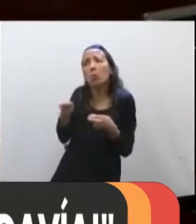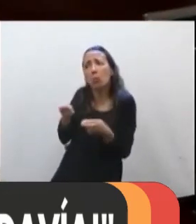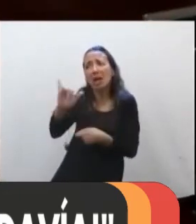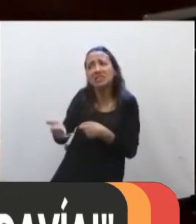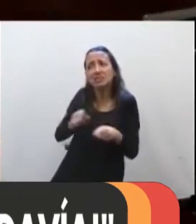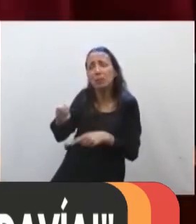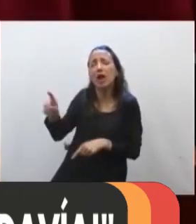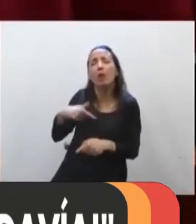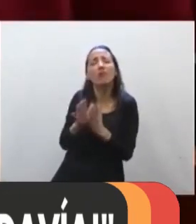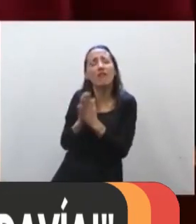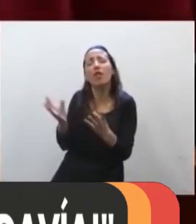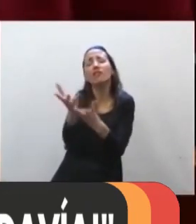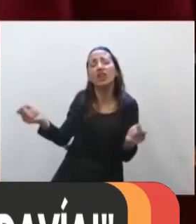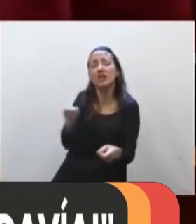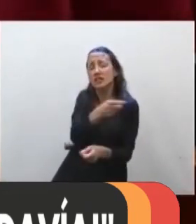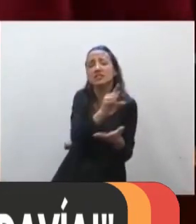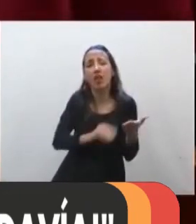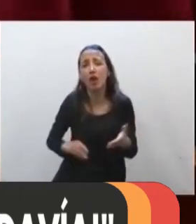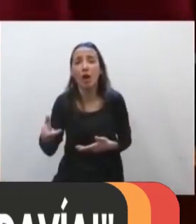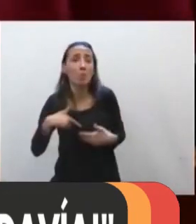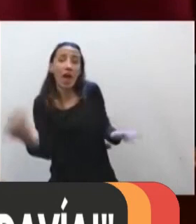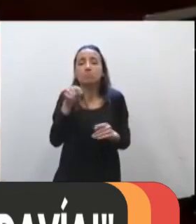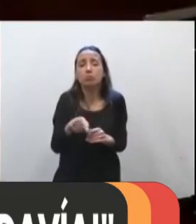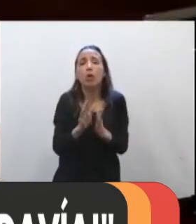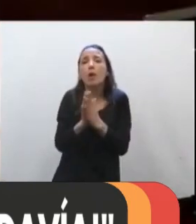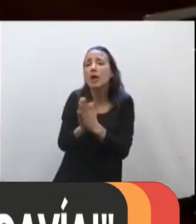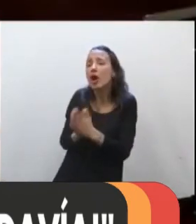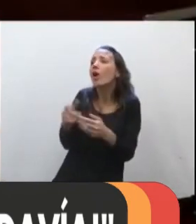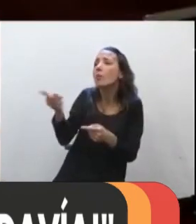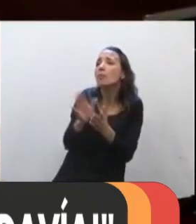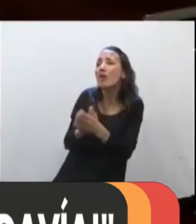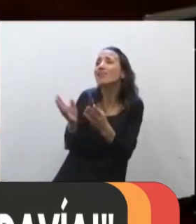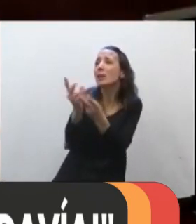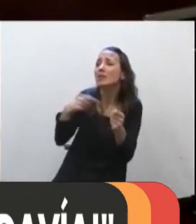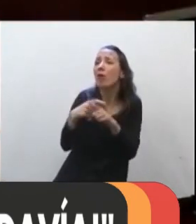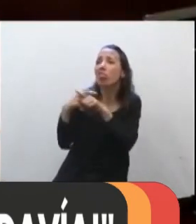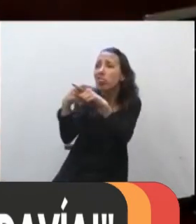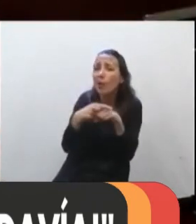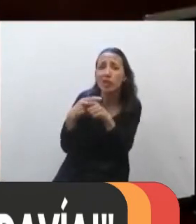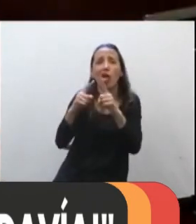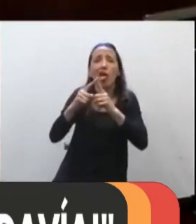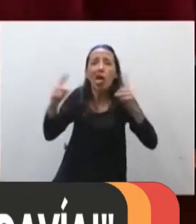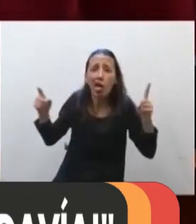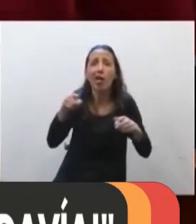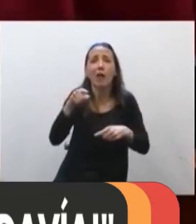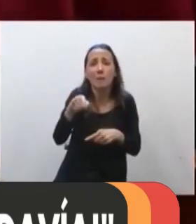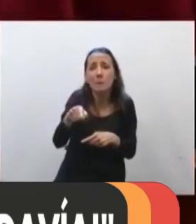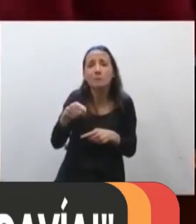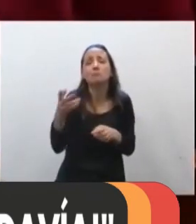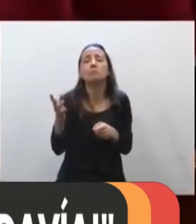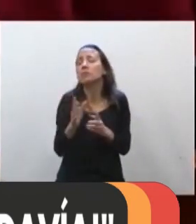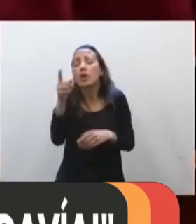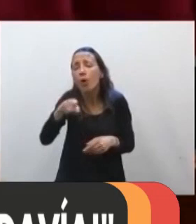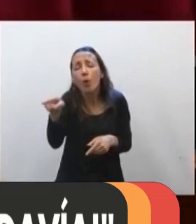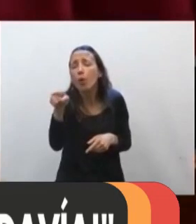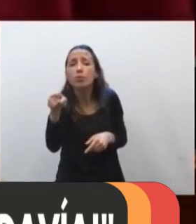ver. Entonces, ¿para qué ponemos reglas? Explíquemelo. Estamos discutiendo y no tiene sentido que termine usted la senadora. No tiene que